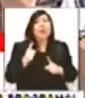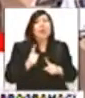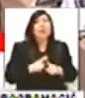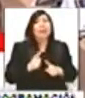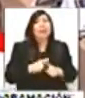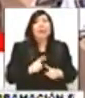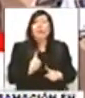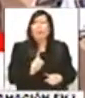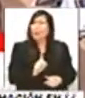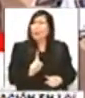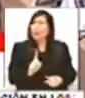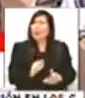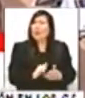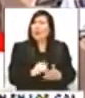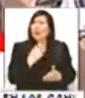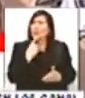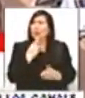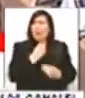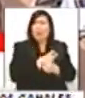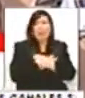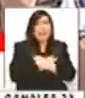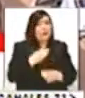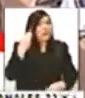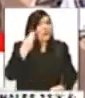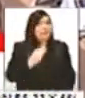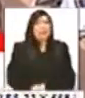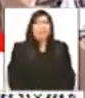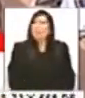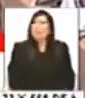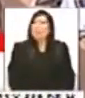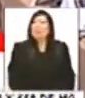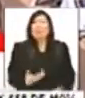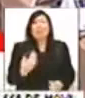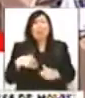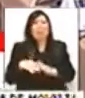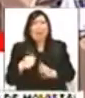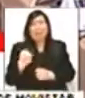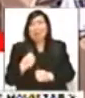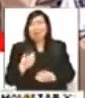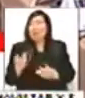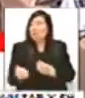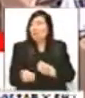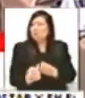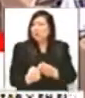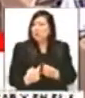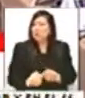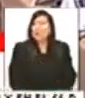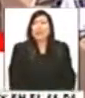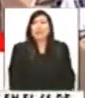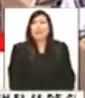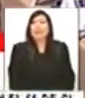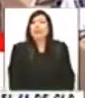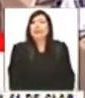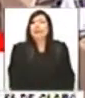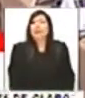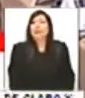terrorismo, no lo que dice el Museo de la Memoria, conflicto armado interno, recogiendo las